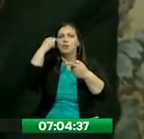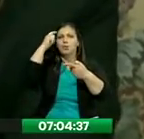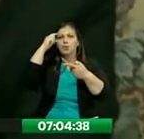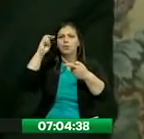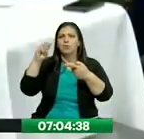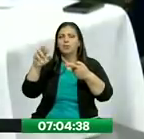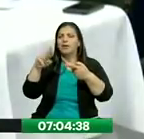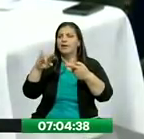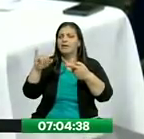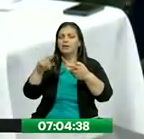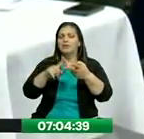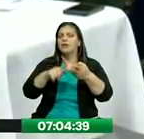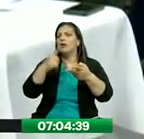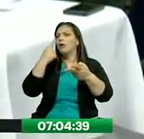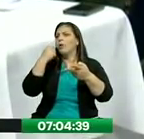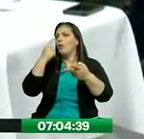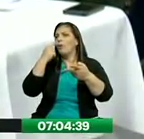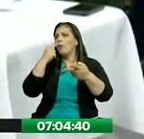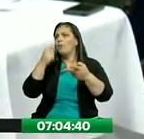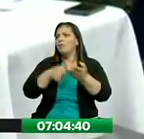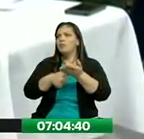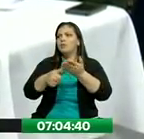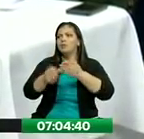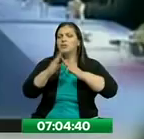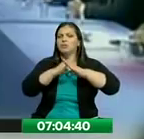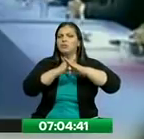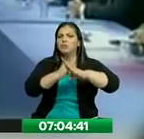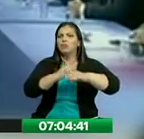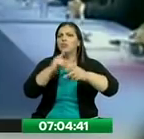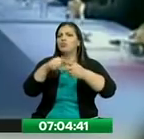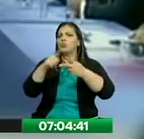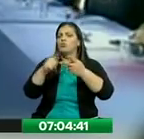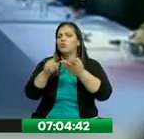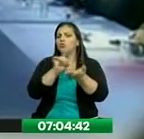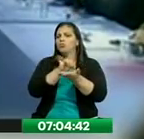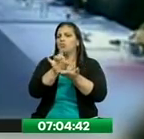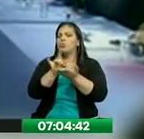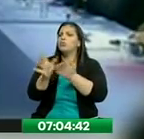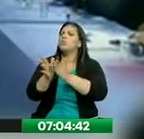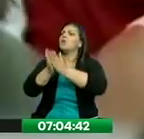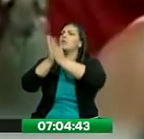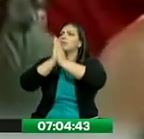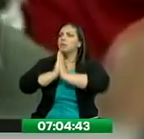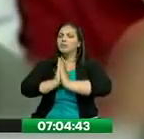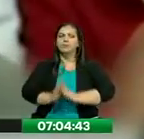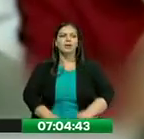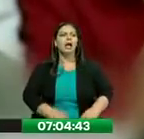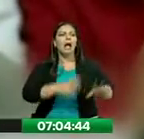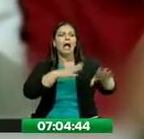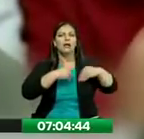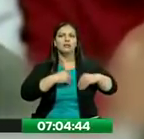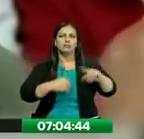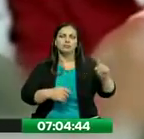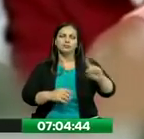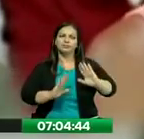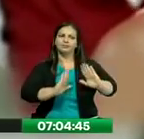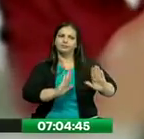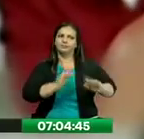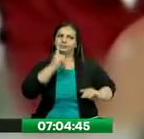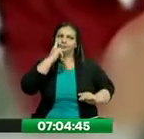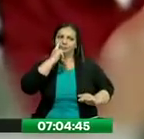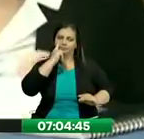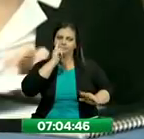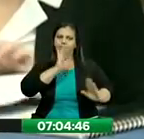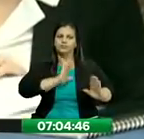de Gobierno presentaran la renuncia a sus cargos. Aunque esto no entró en los acuerdos, los movimientos siguen insistiendo en